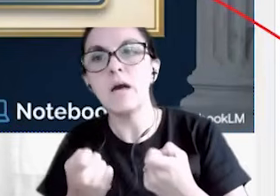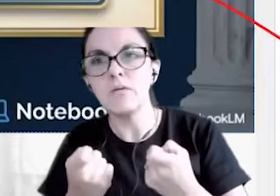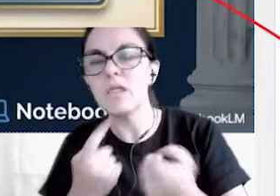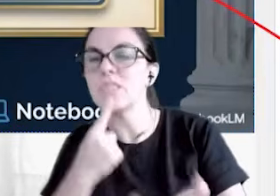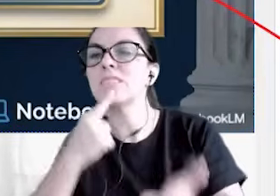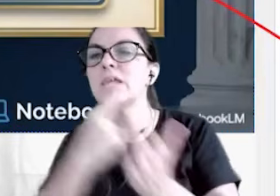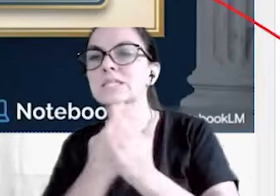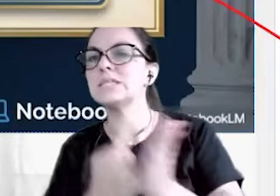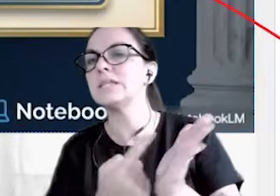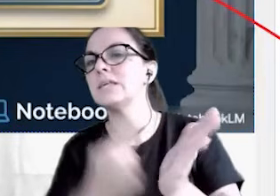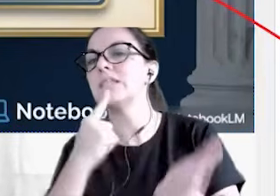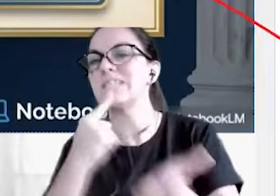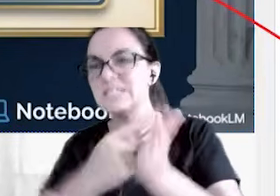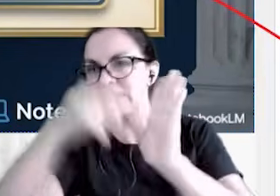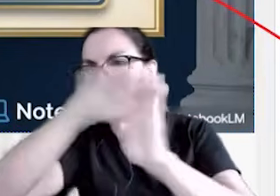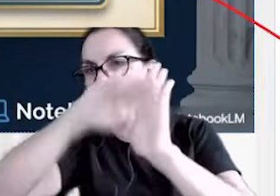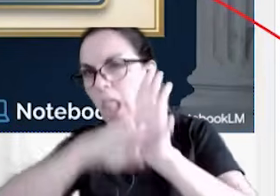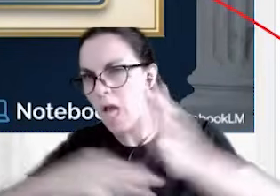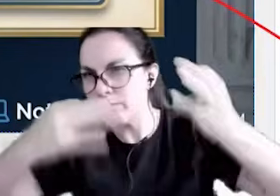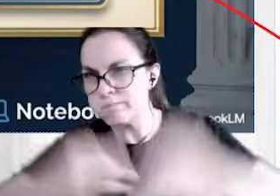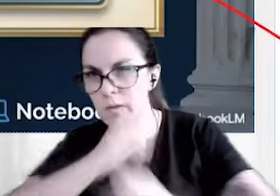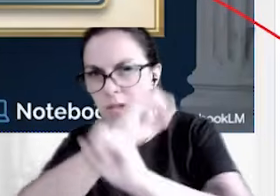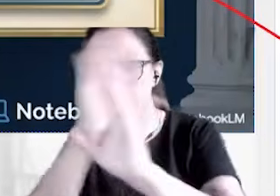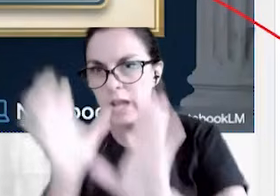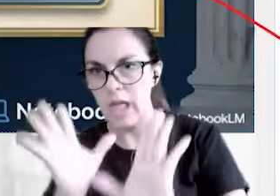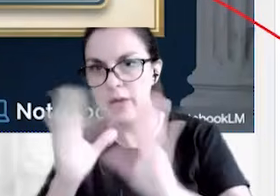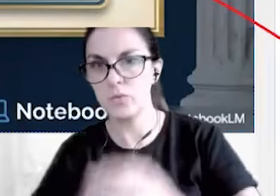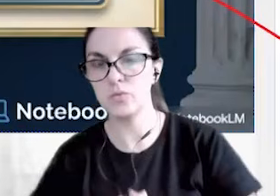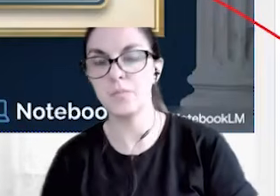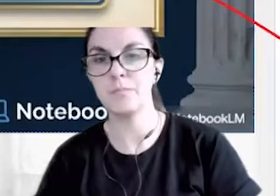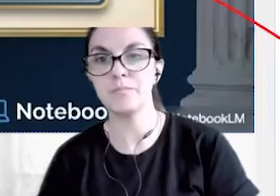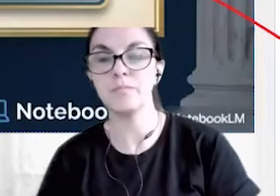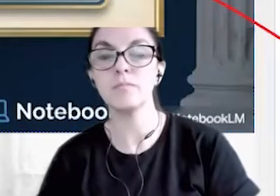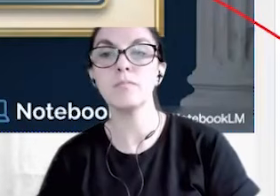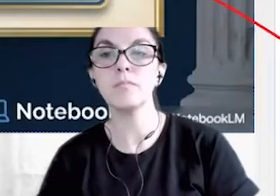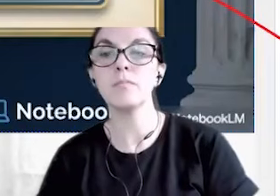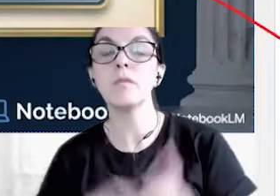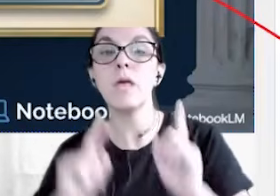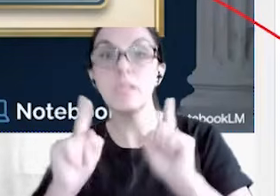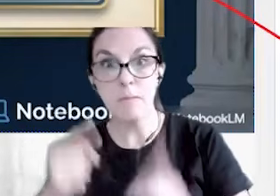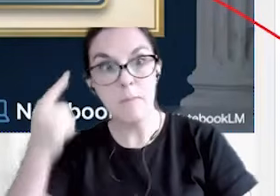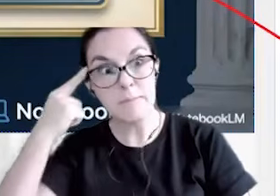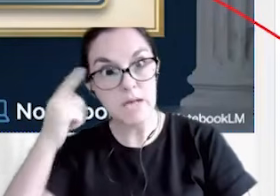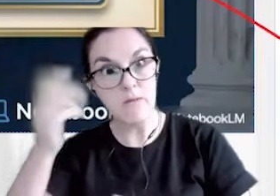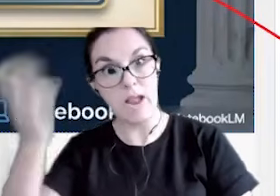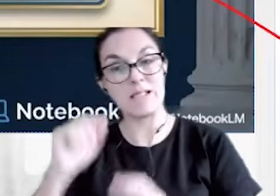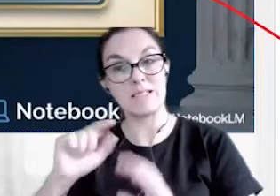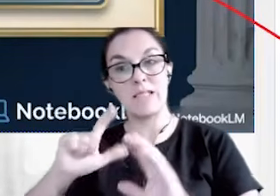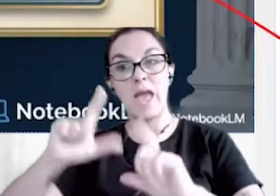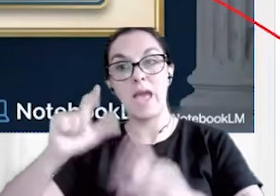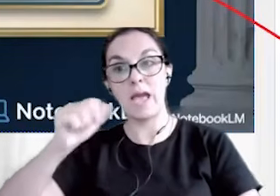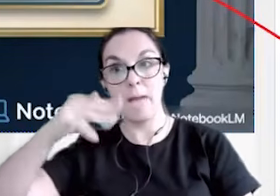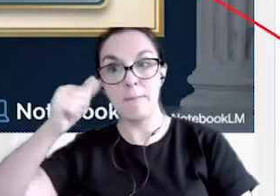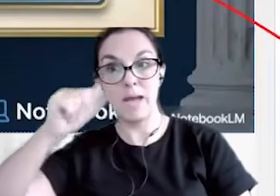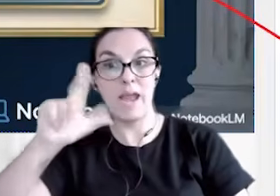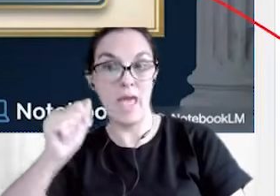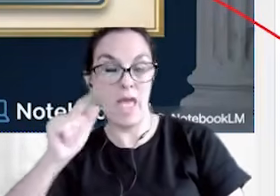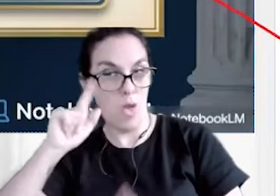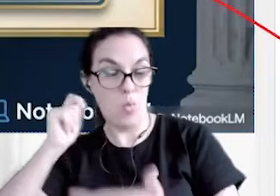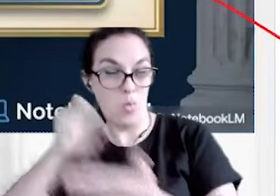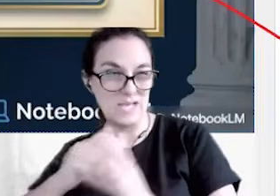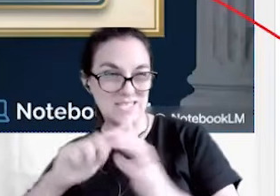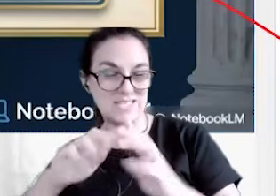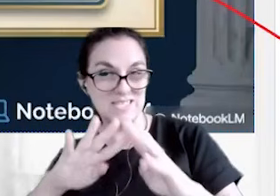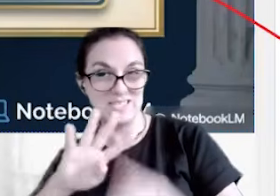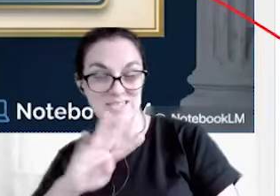resolver la cuestión de fondo. Y a su vez, porque comprendía que la Cámara, al no haberle hecho lugar al